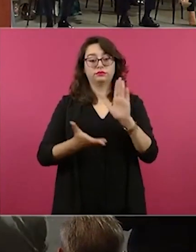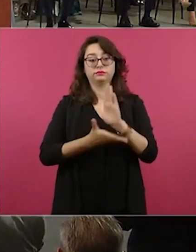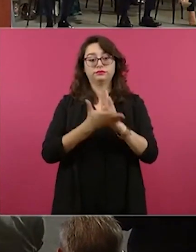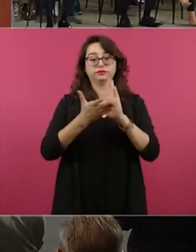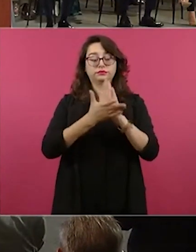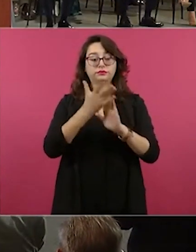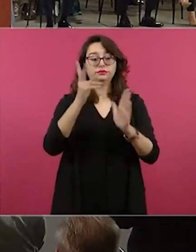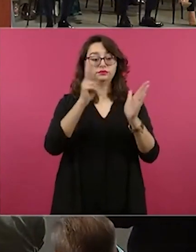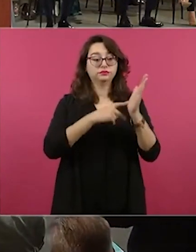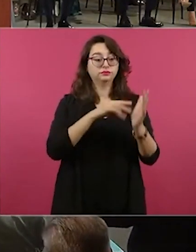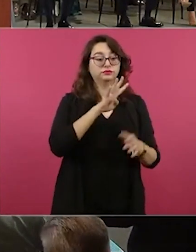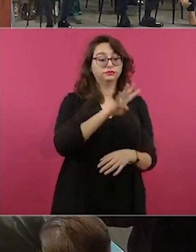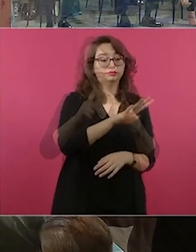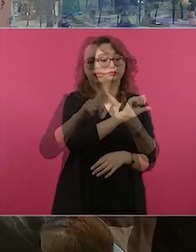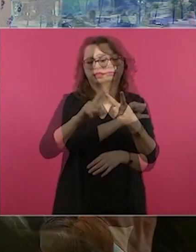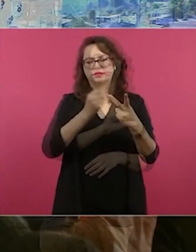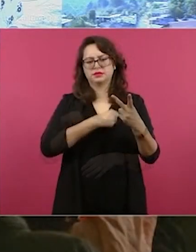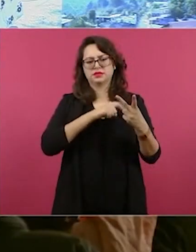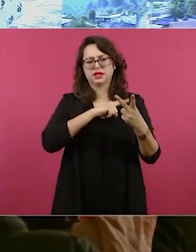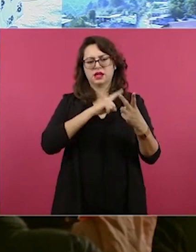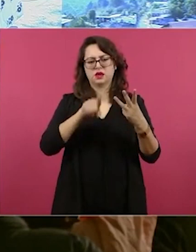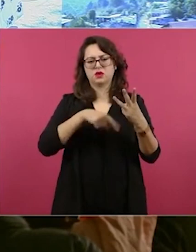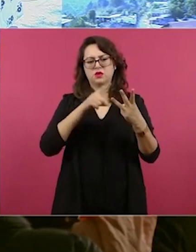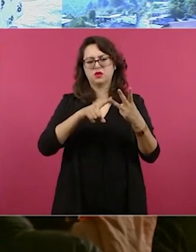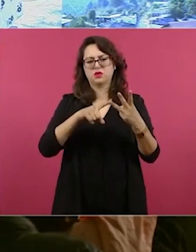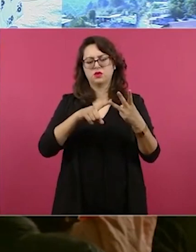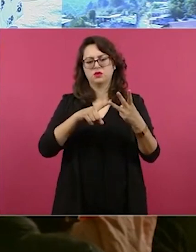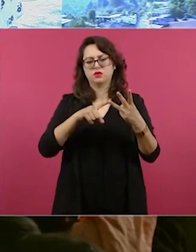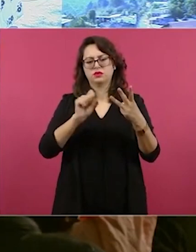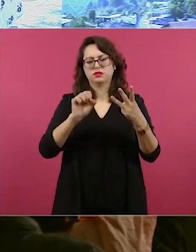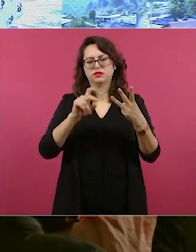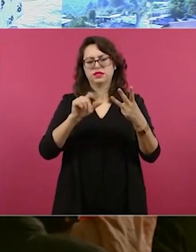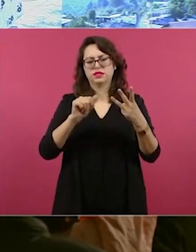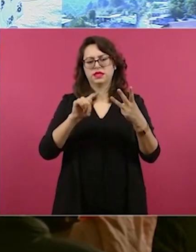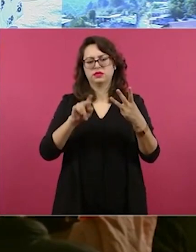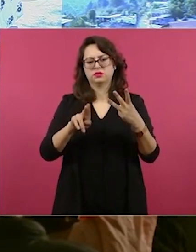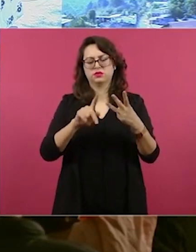de 2019 a 2023,